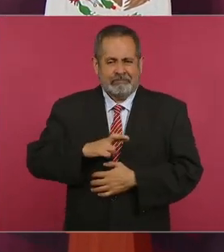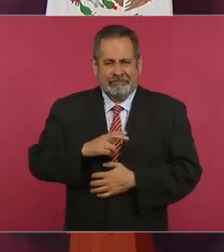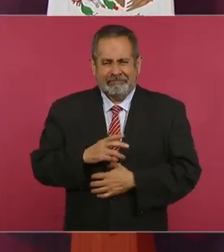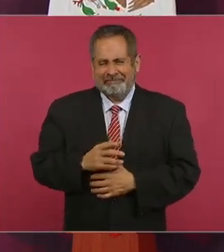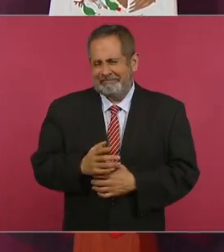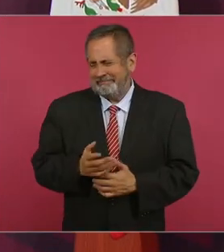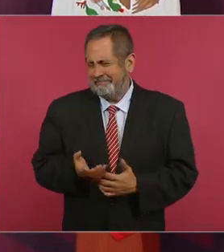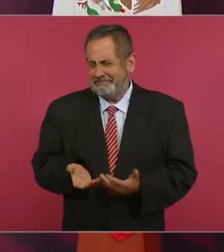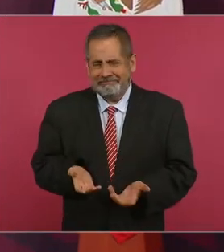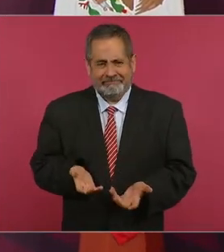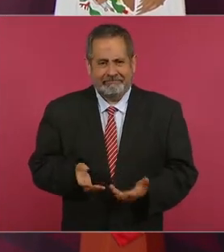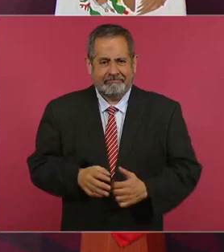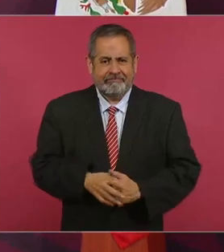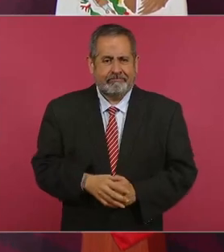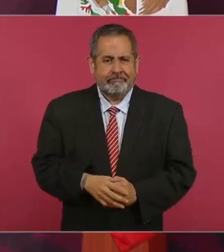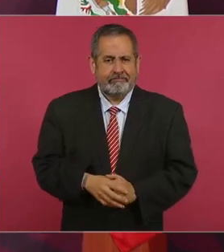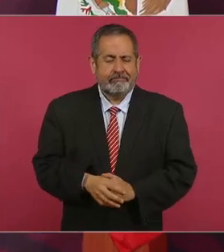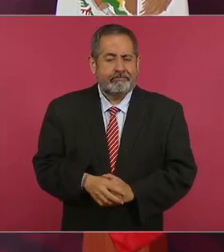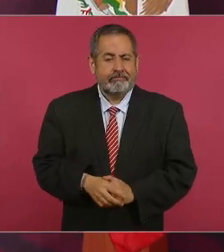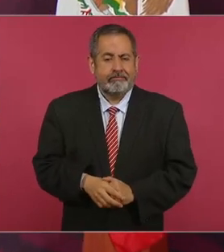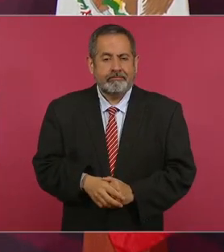No es